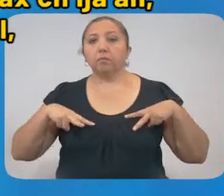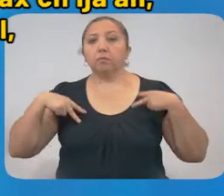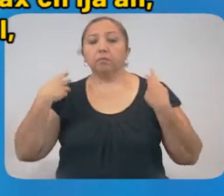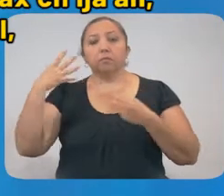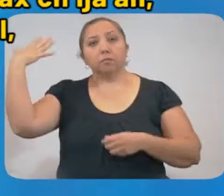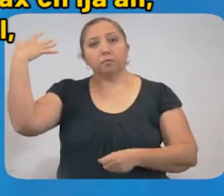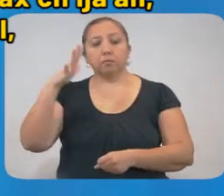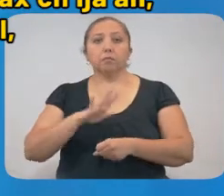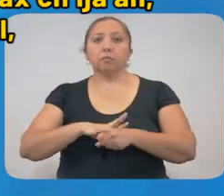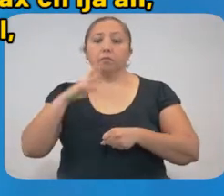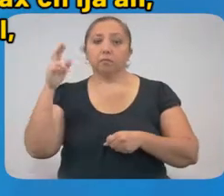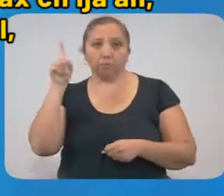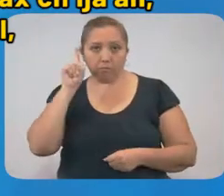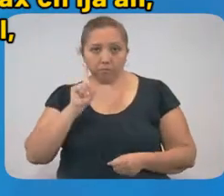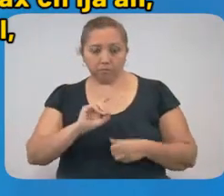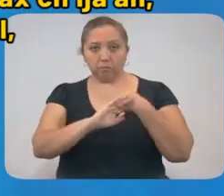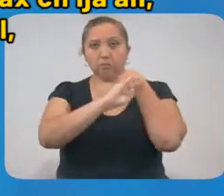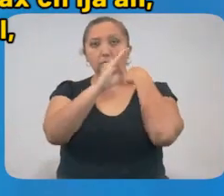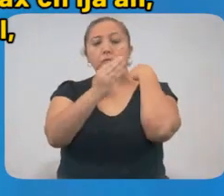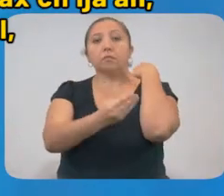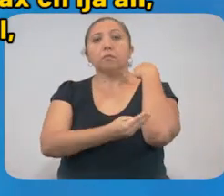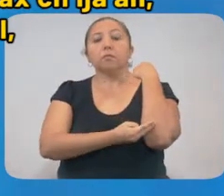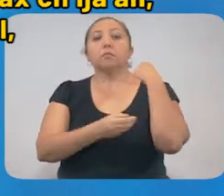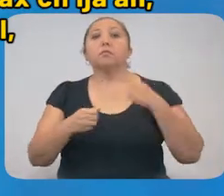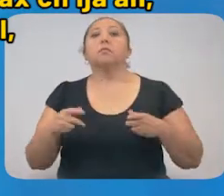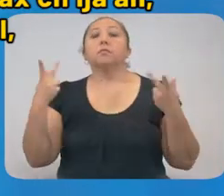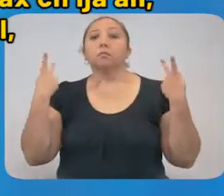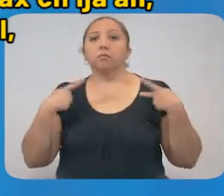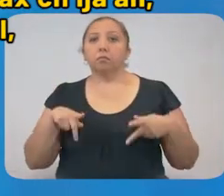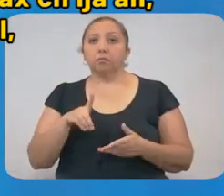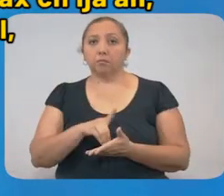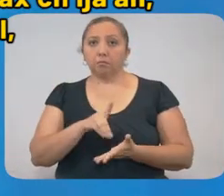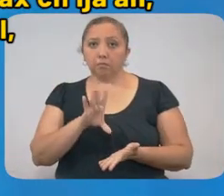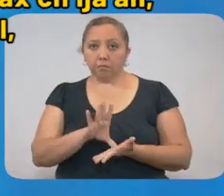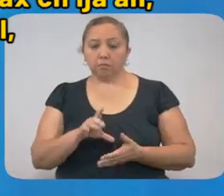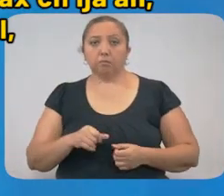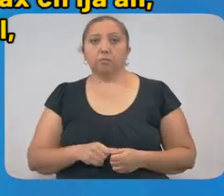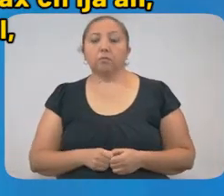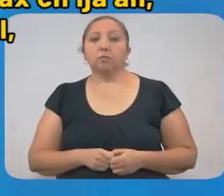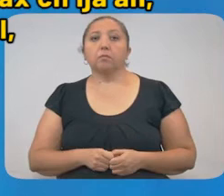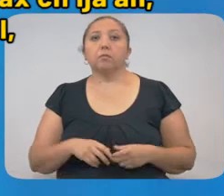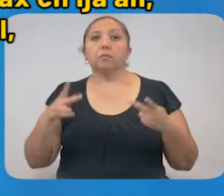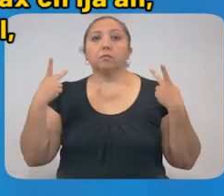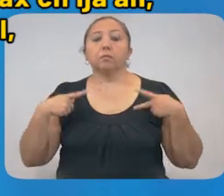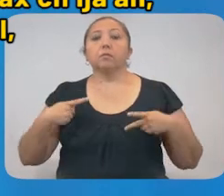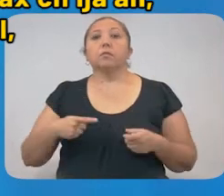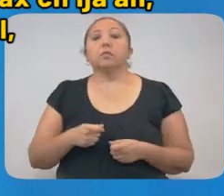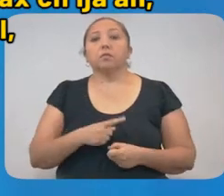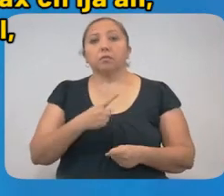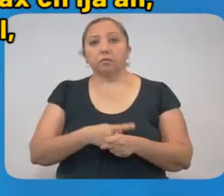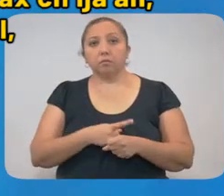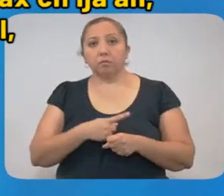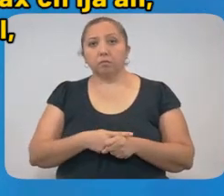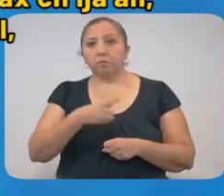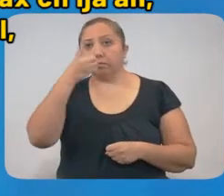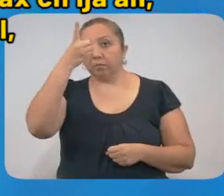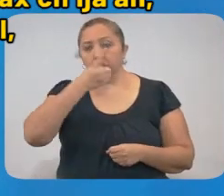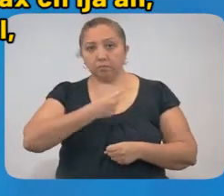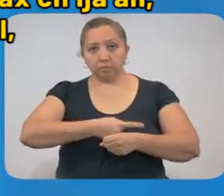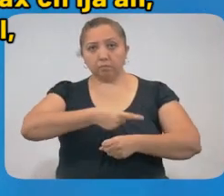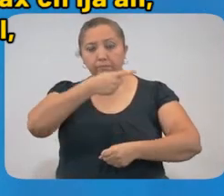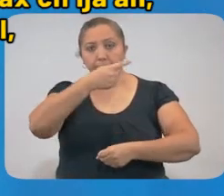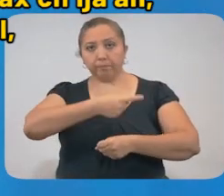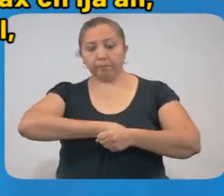como adultos mayores, mujeres embarazadas, personas con discapacidad, personas con padecimientos como diabetes,